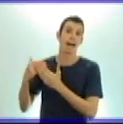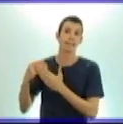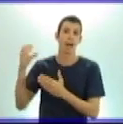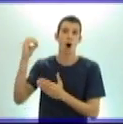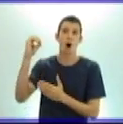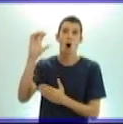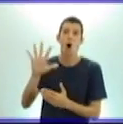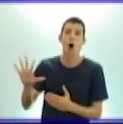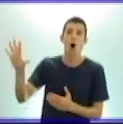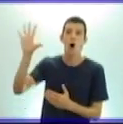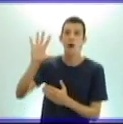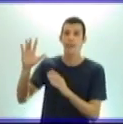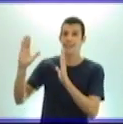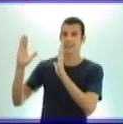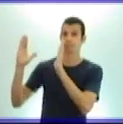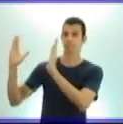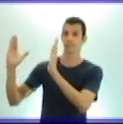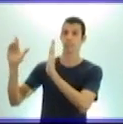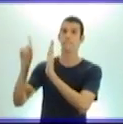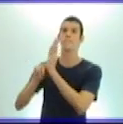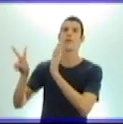hoy? Piensa,